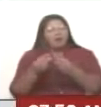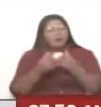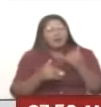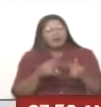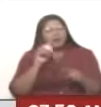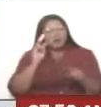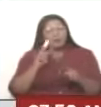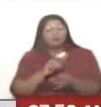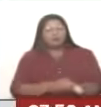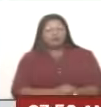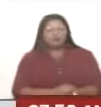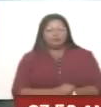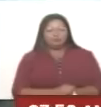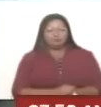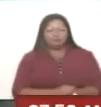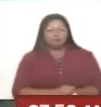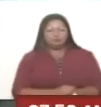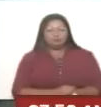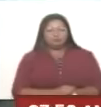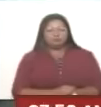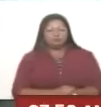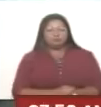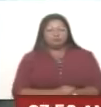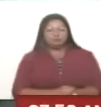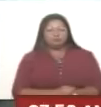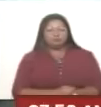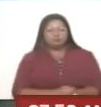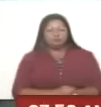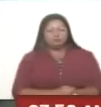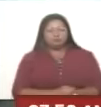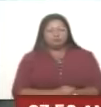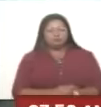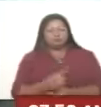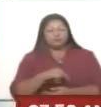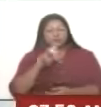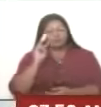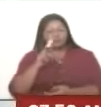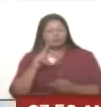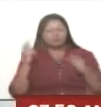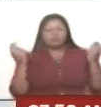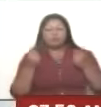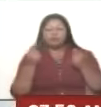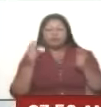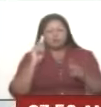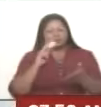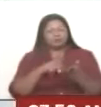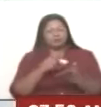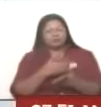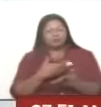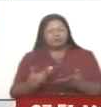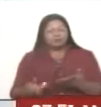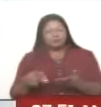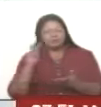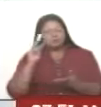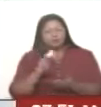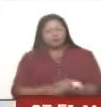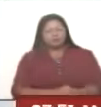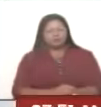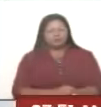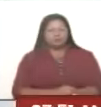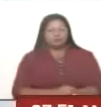observación para no dejarlo en el aire. Esta va a ser una campaña presidencial, contexto político